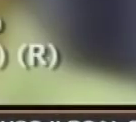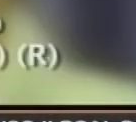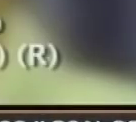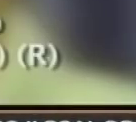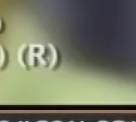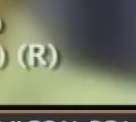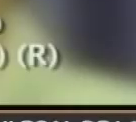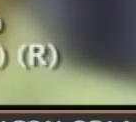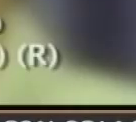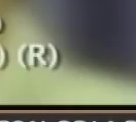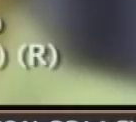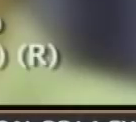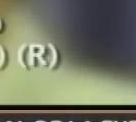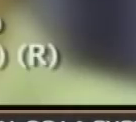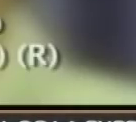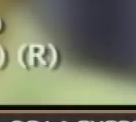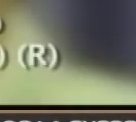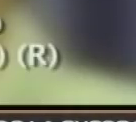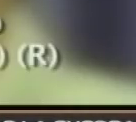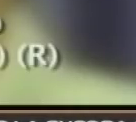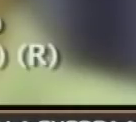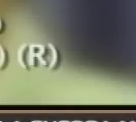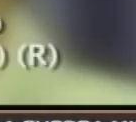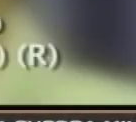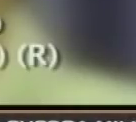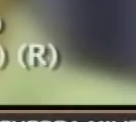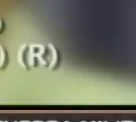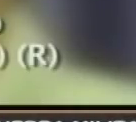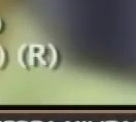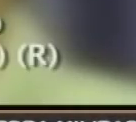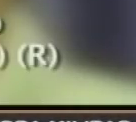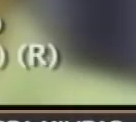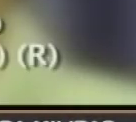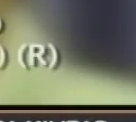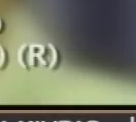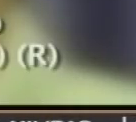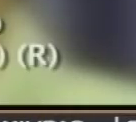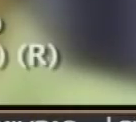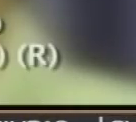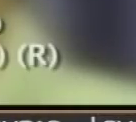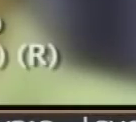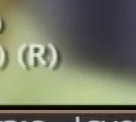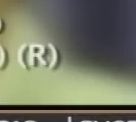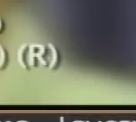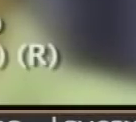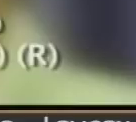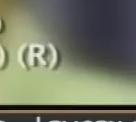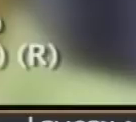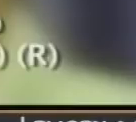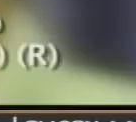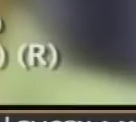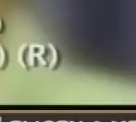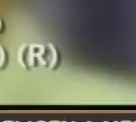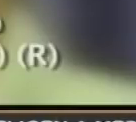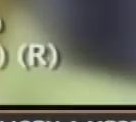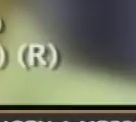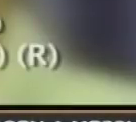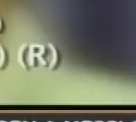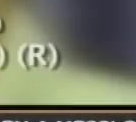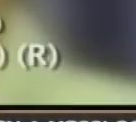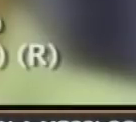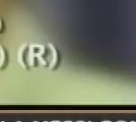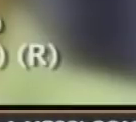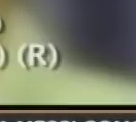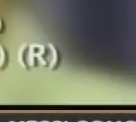Vamos a ver si consigo la lámina donde aparecen los radares. En esa lámina te estoy pasando el parte del personal